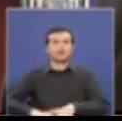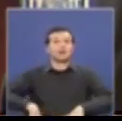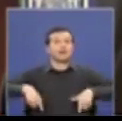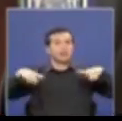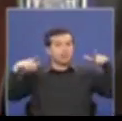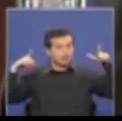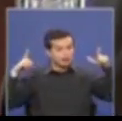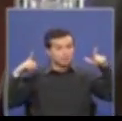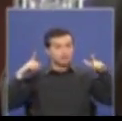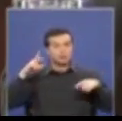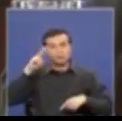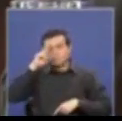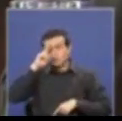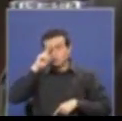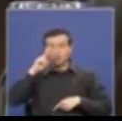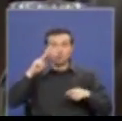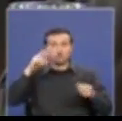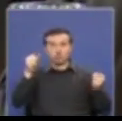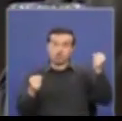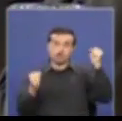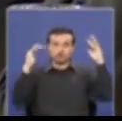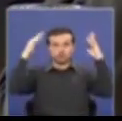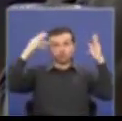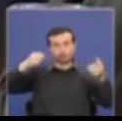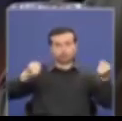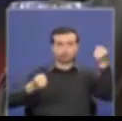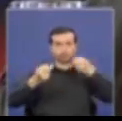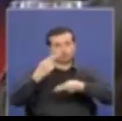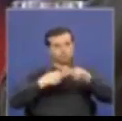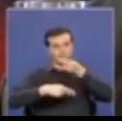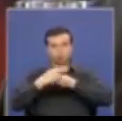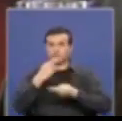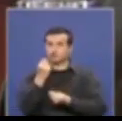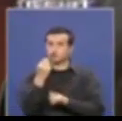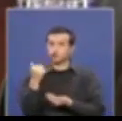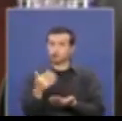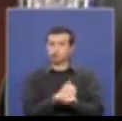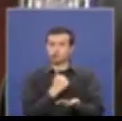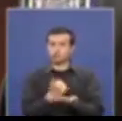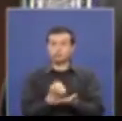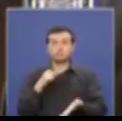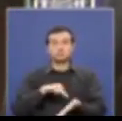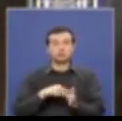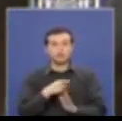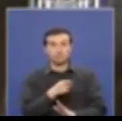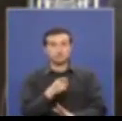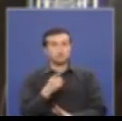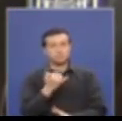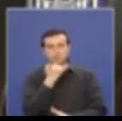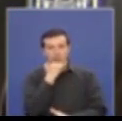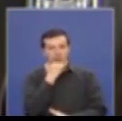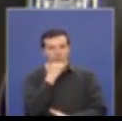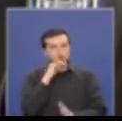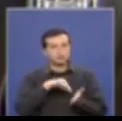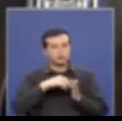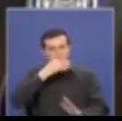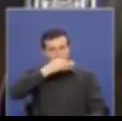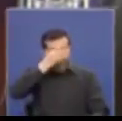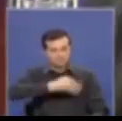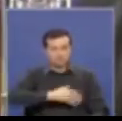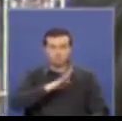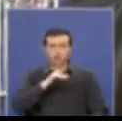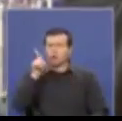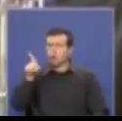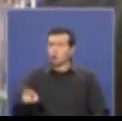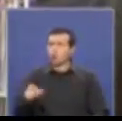contrabandista, el que se nos lleva tanqueros como negocio, como lucro, es además ilegal, es inmoral. Este